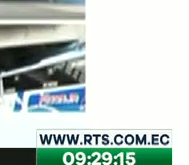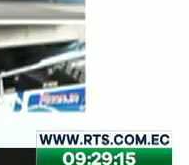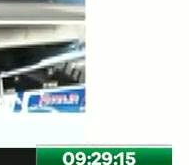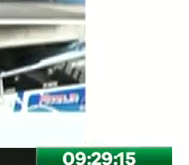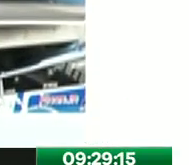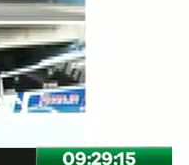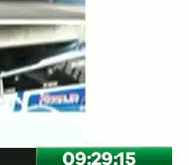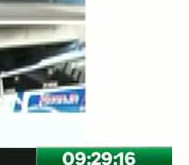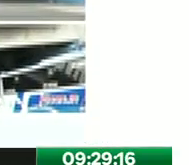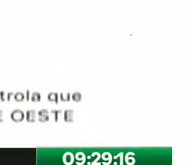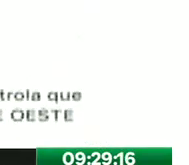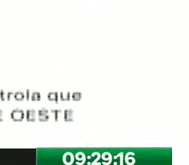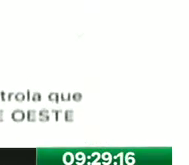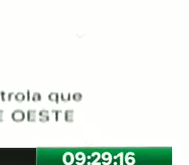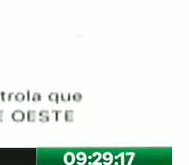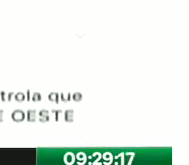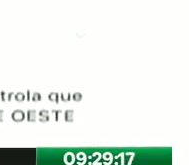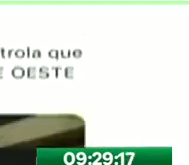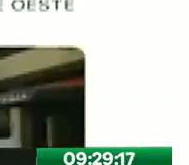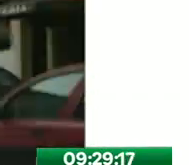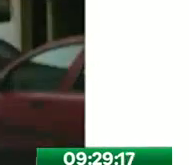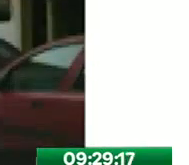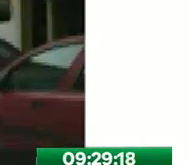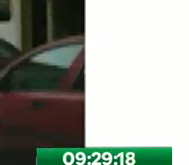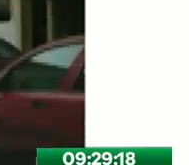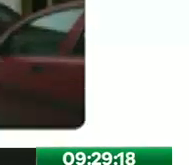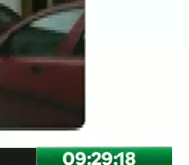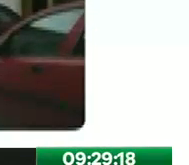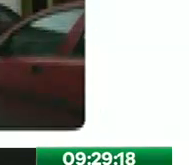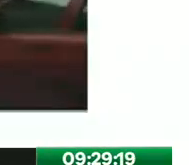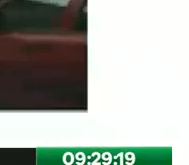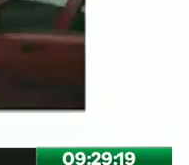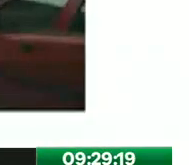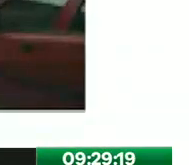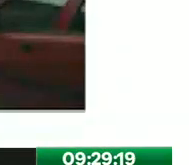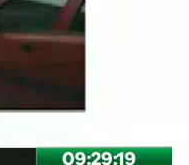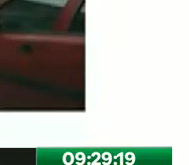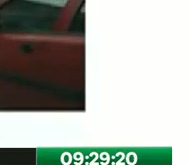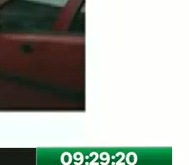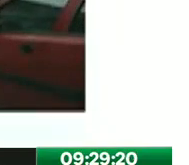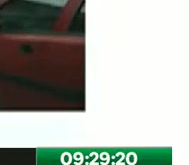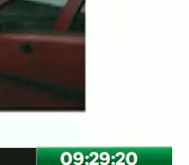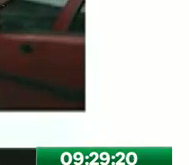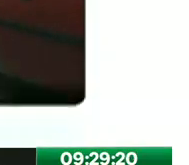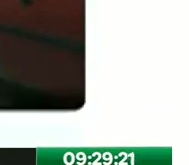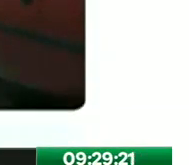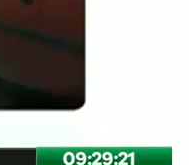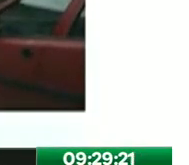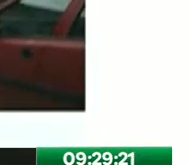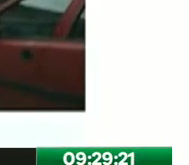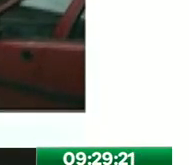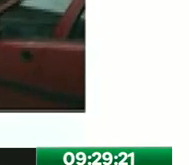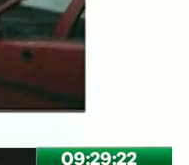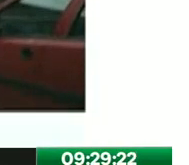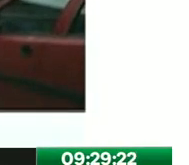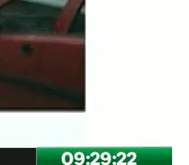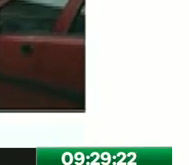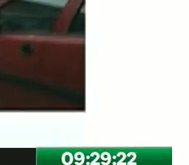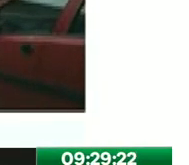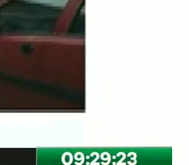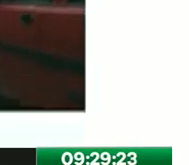2020. Ahí está. Vamos con la siguiente. Vamos con la siguiente denuncia ahí captada en imágenes a través